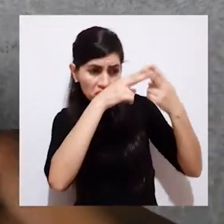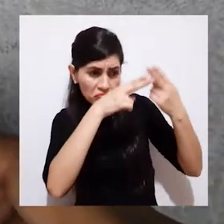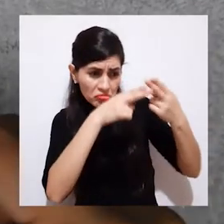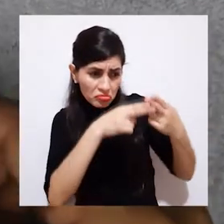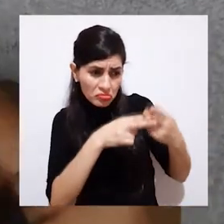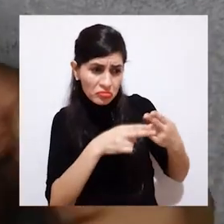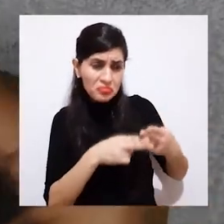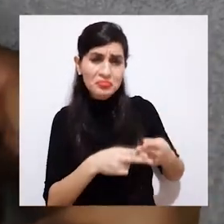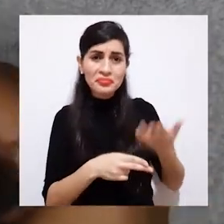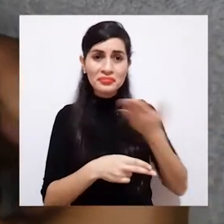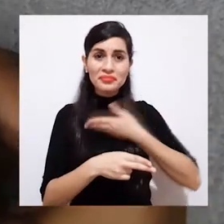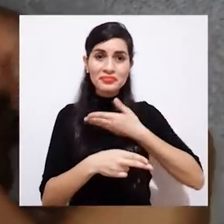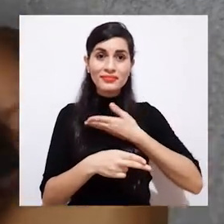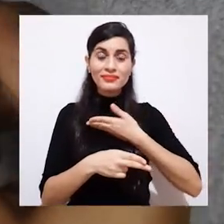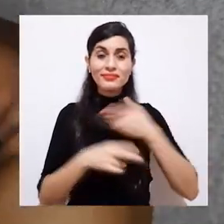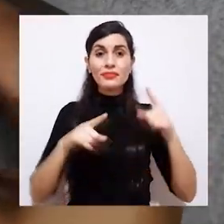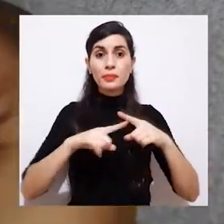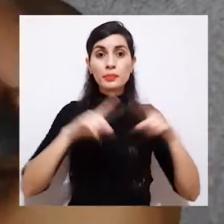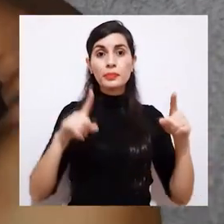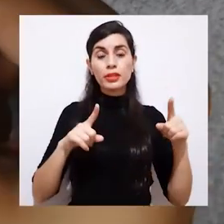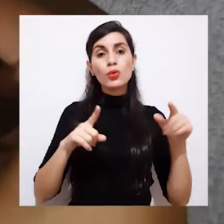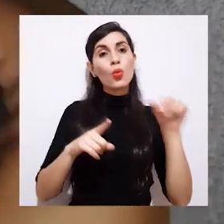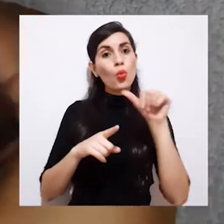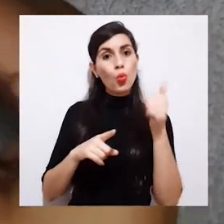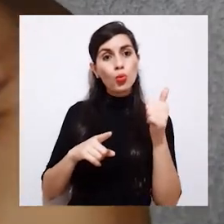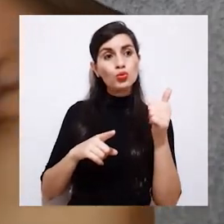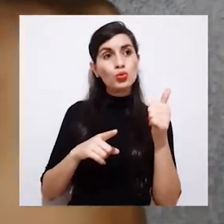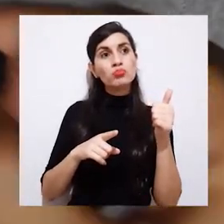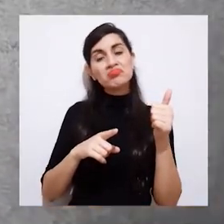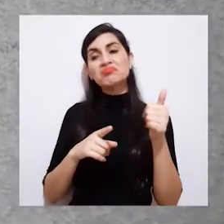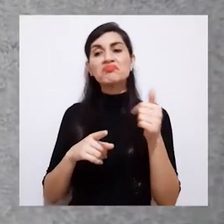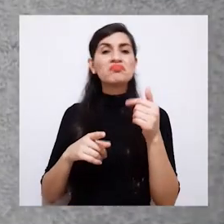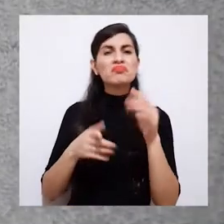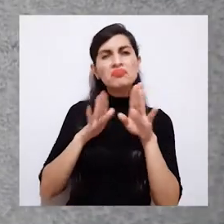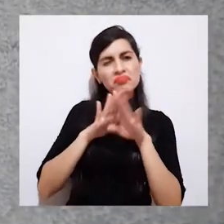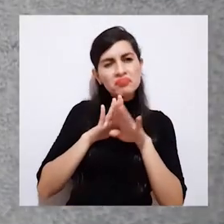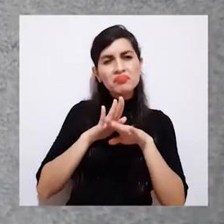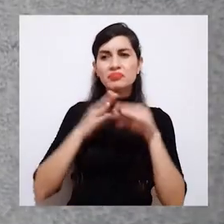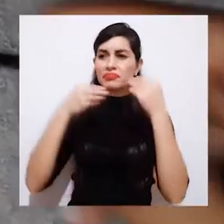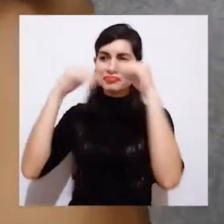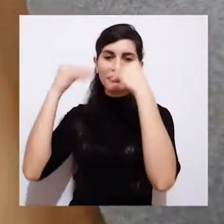así también como lo que es el látex cosmético, que es un poco más comercial.